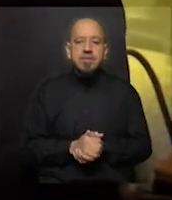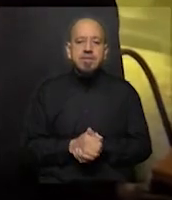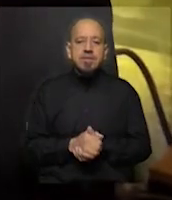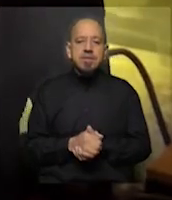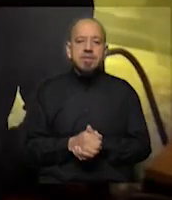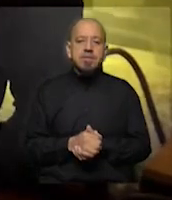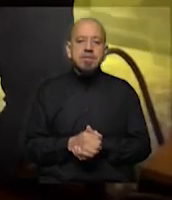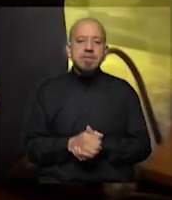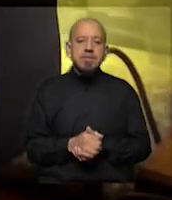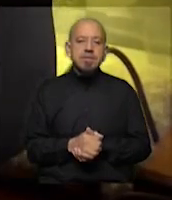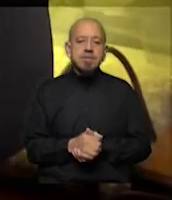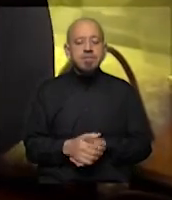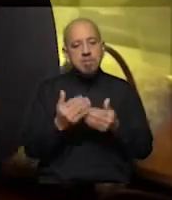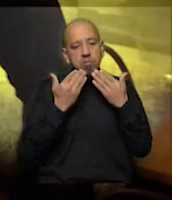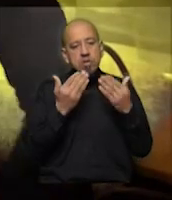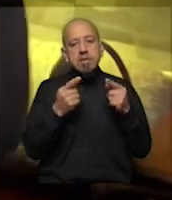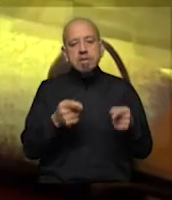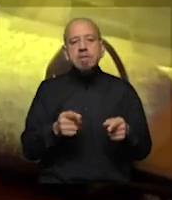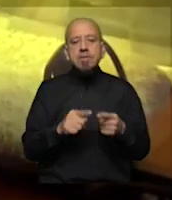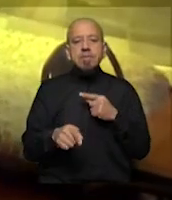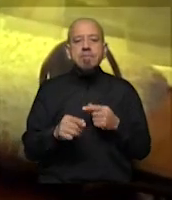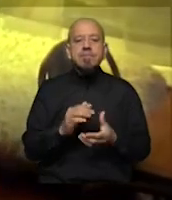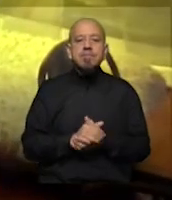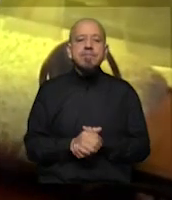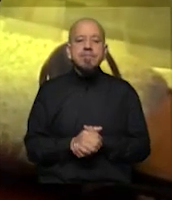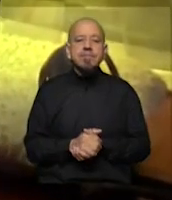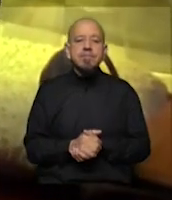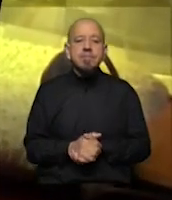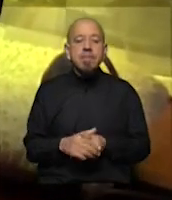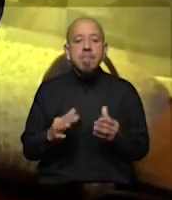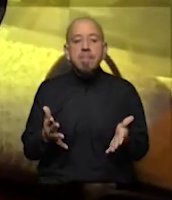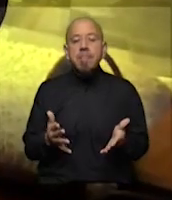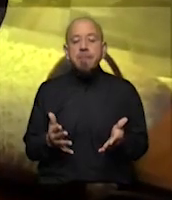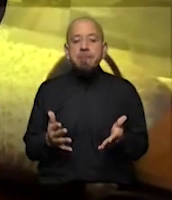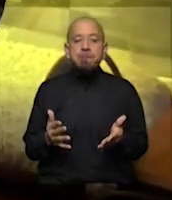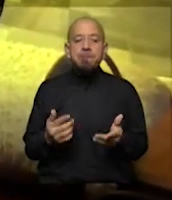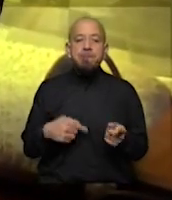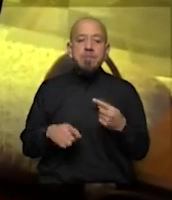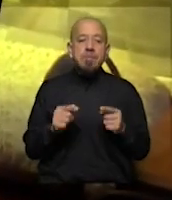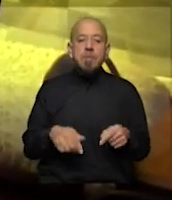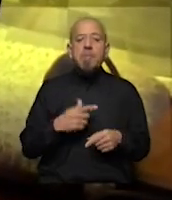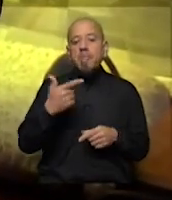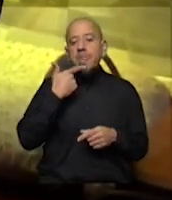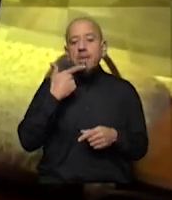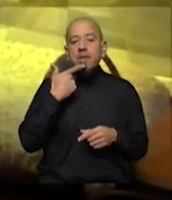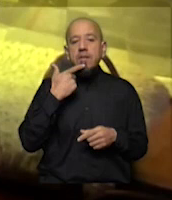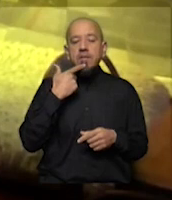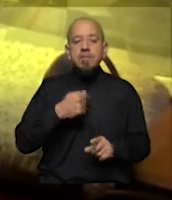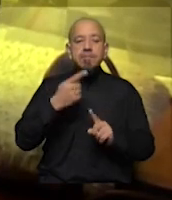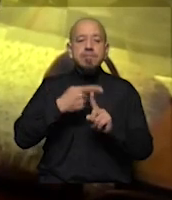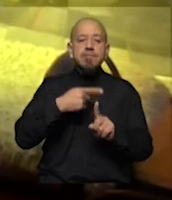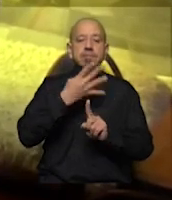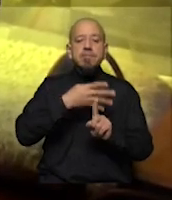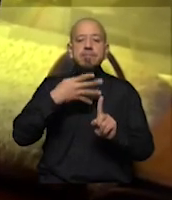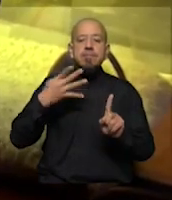están? Muchas gracias por recibirnos acá en tu lugar. Bueno, empezamos, estamos en septiembre, el mes de la diversidad, se viene